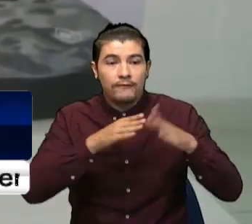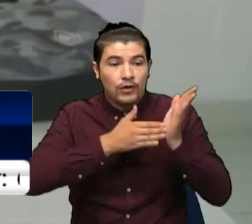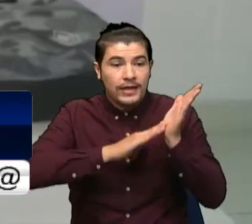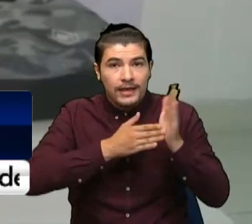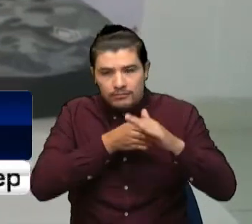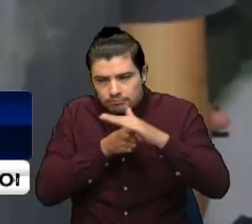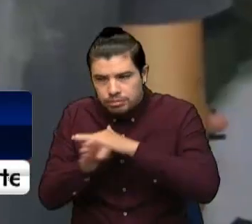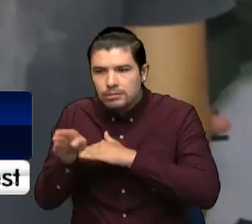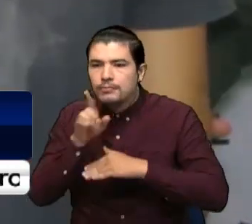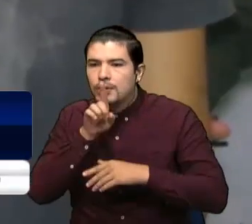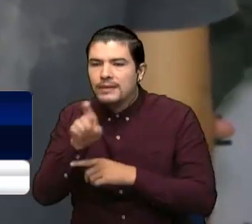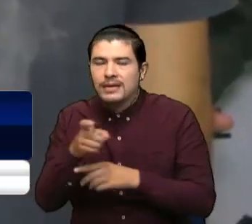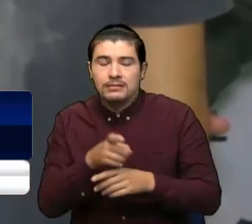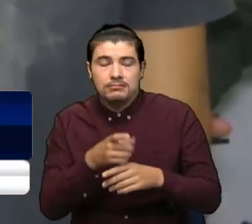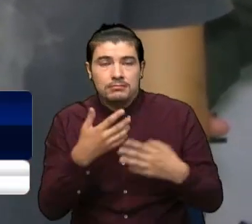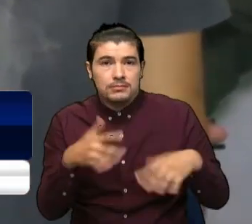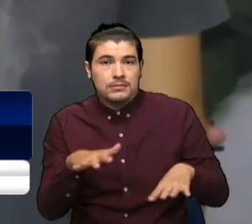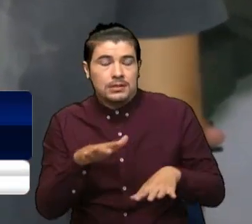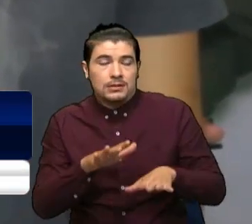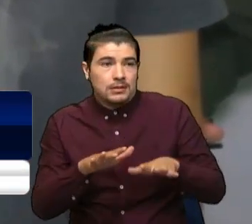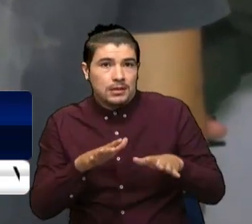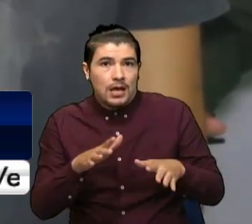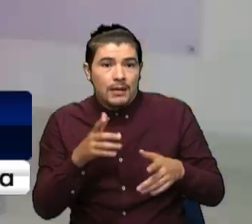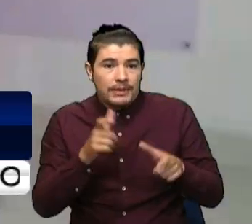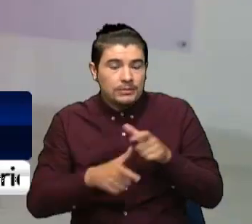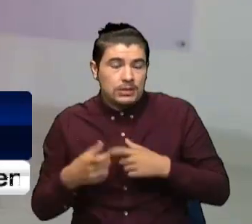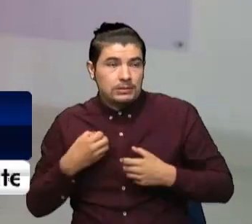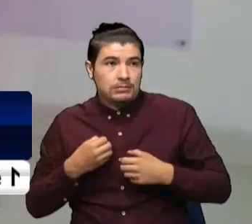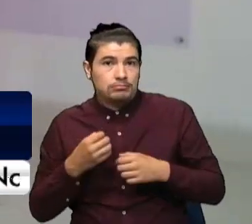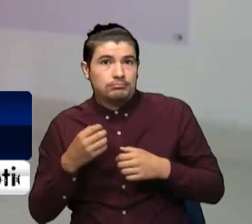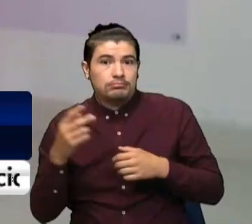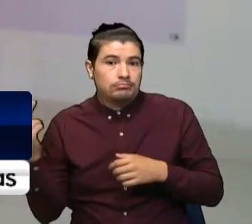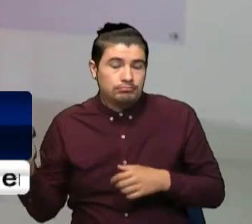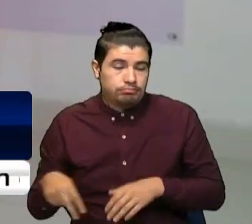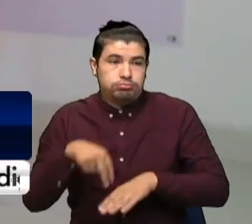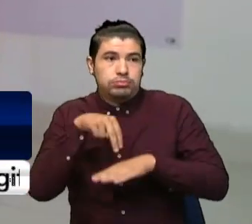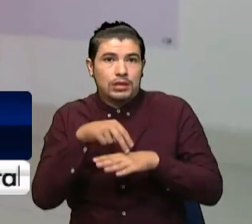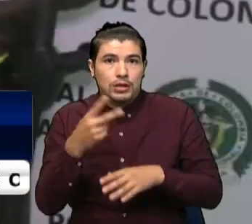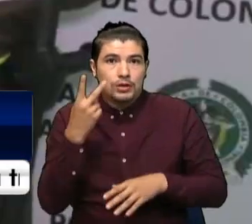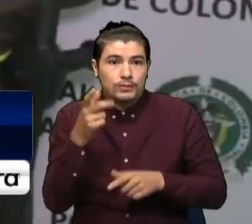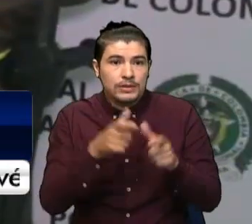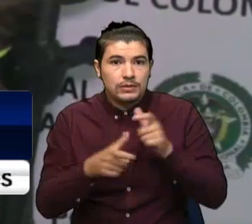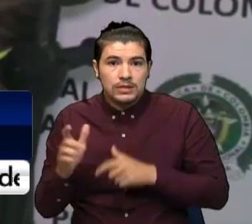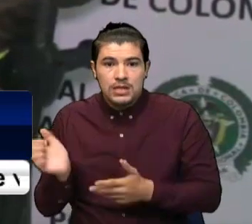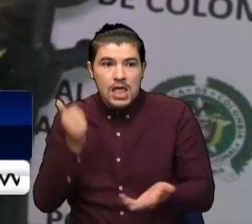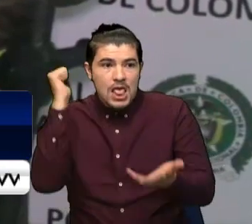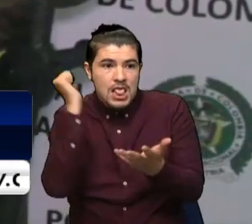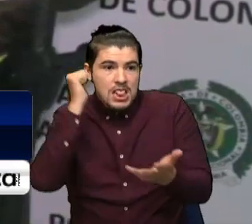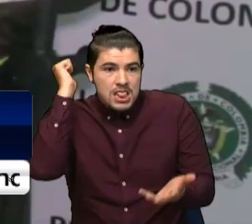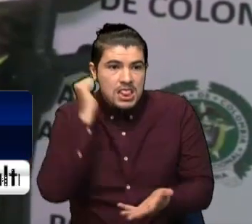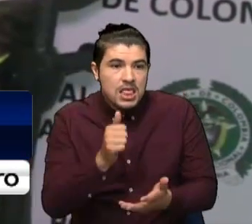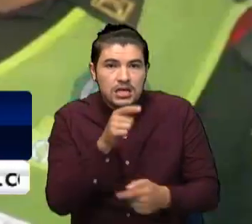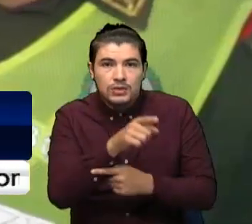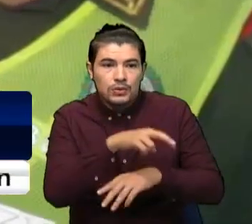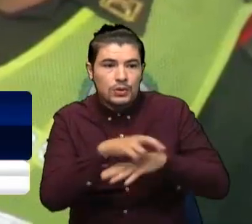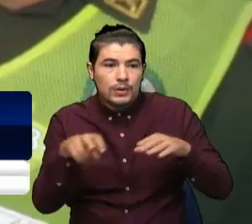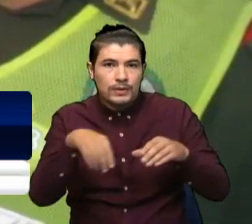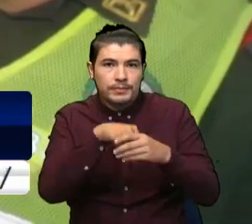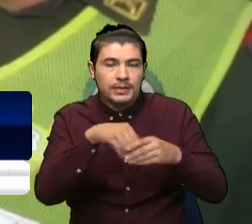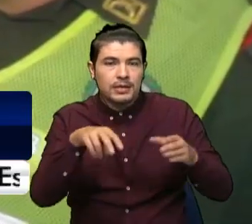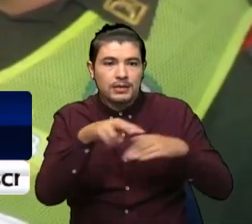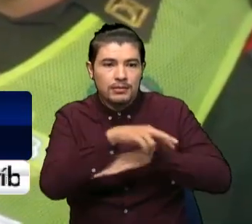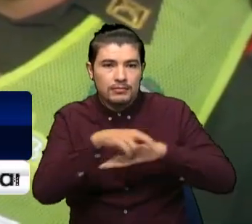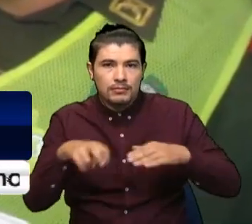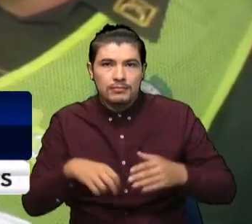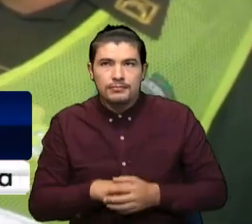bucaramanga se vieron obligados a despojarse de sus pertenencias cuando dos sujetos con armas blancas los atracaron en las últimas